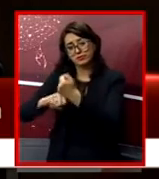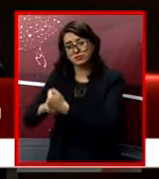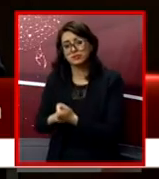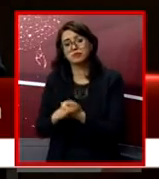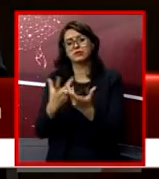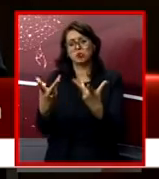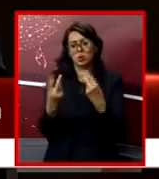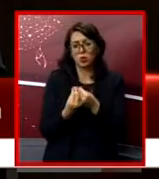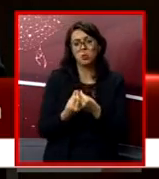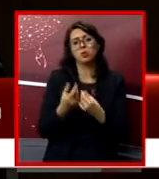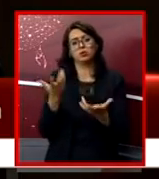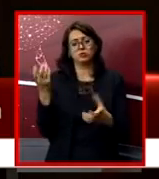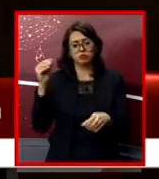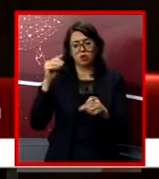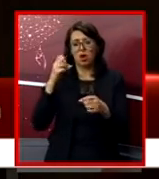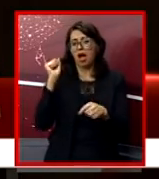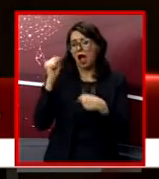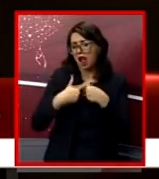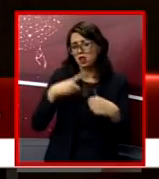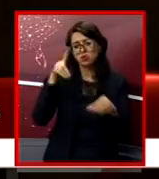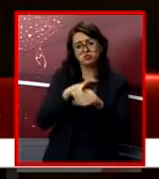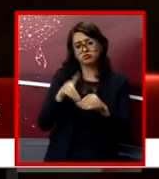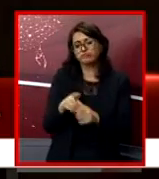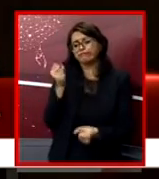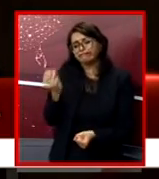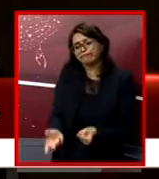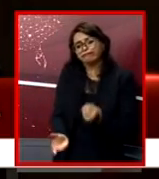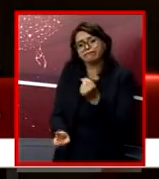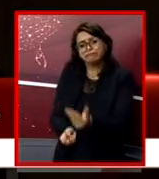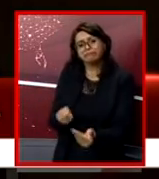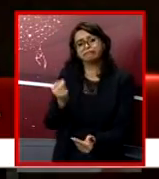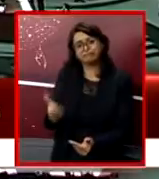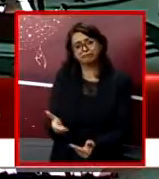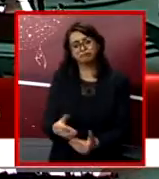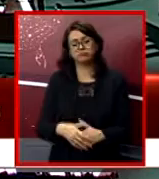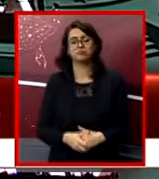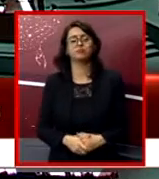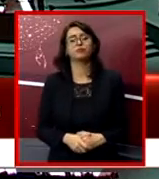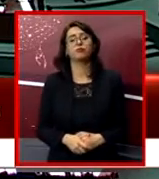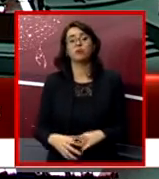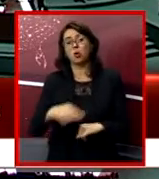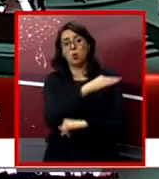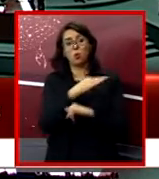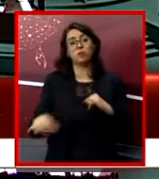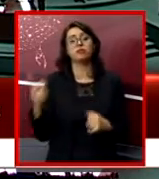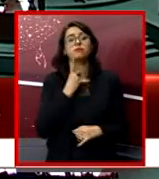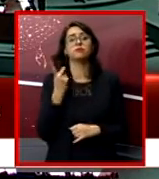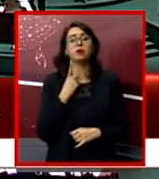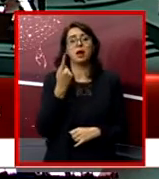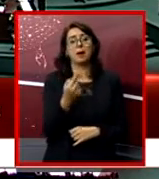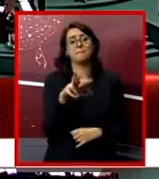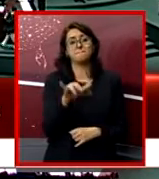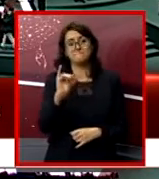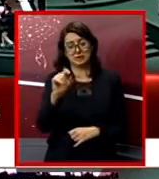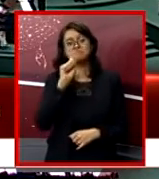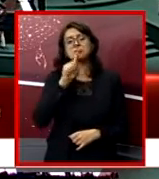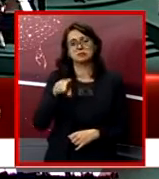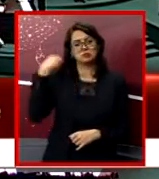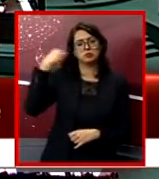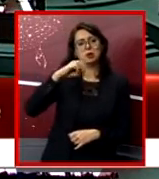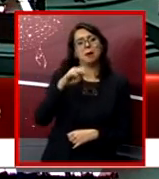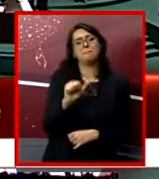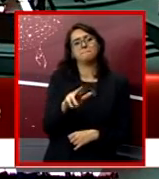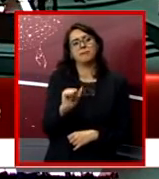a los centros de acopio a donar lo que estén en sus manos. Bueno, y finalmente la diputada del PRI por Oaxaca, Mariana